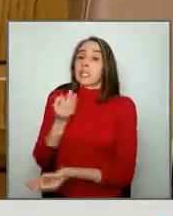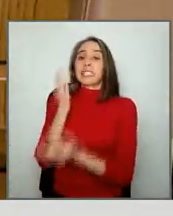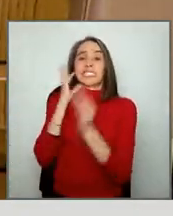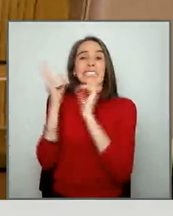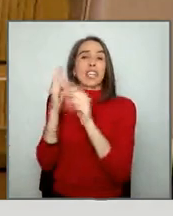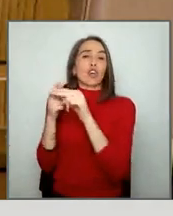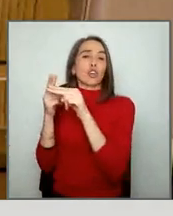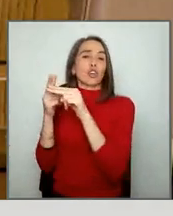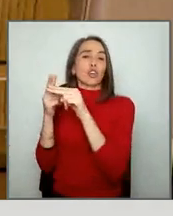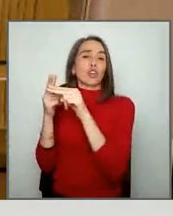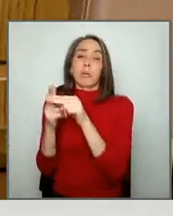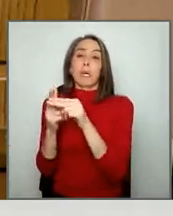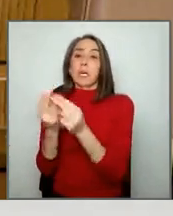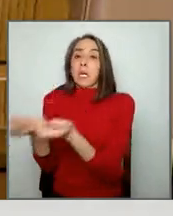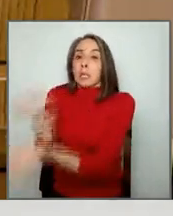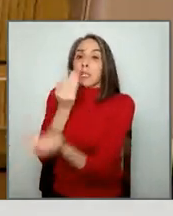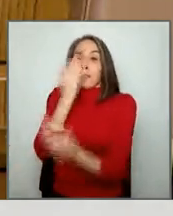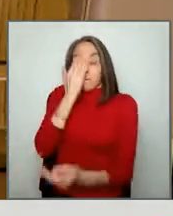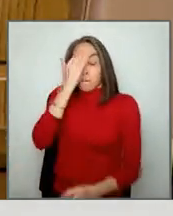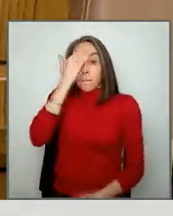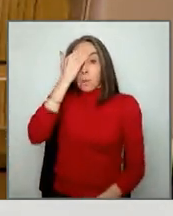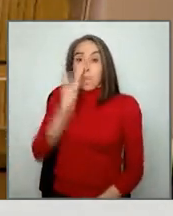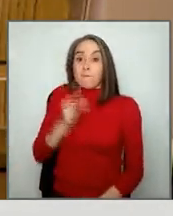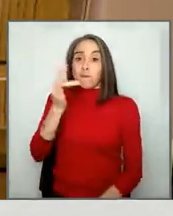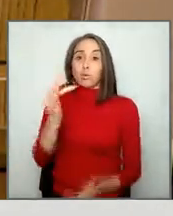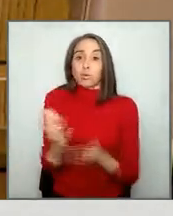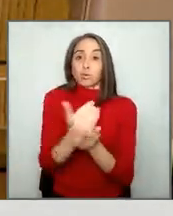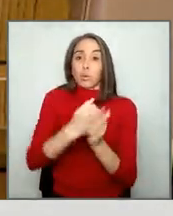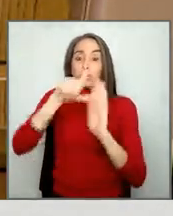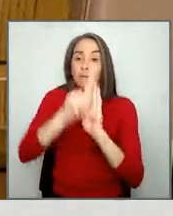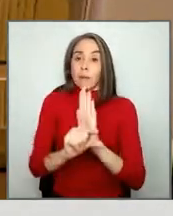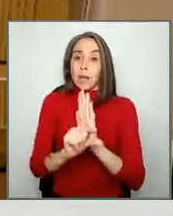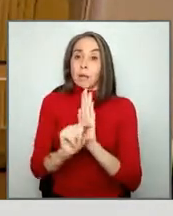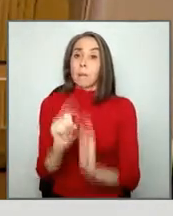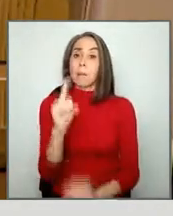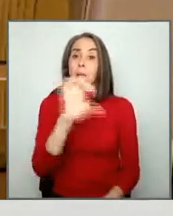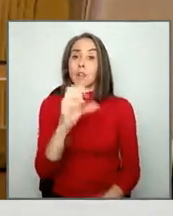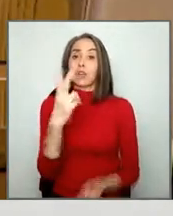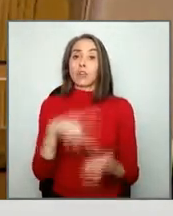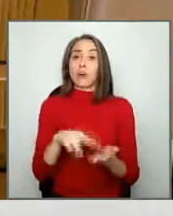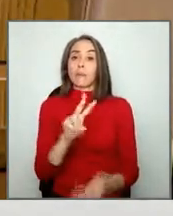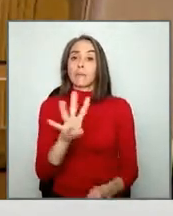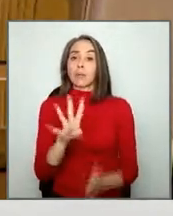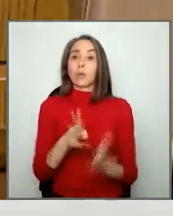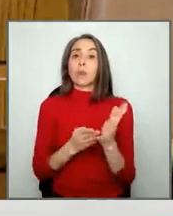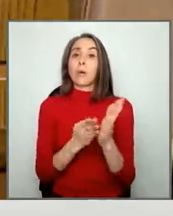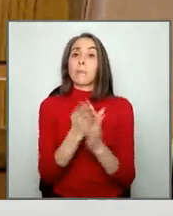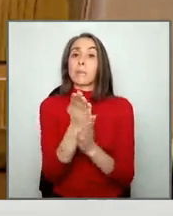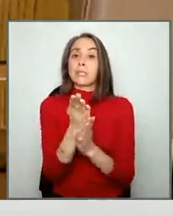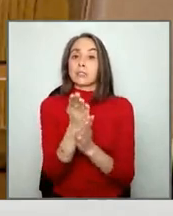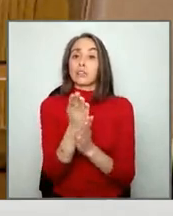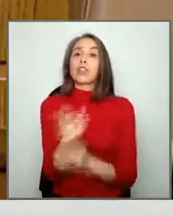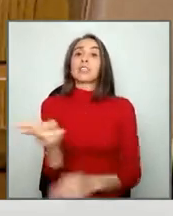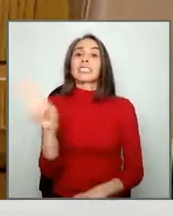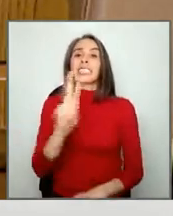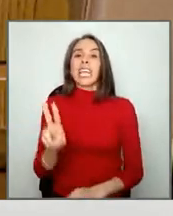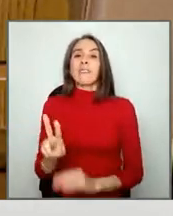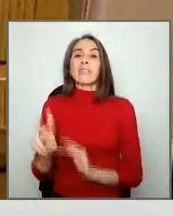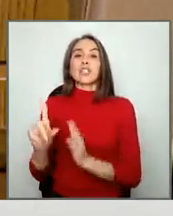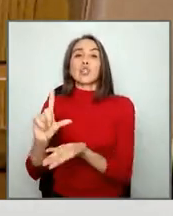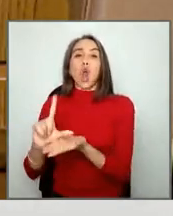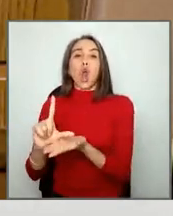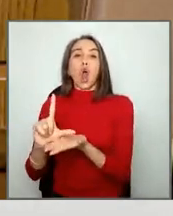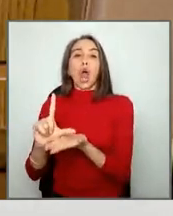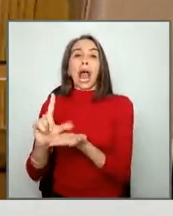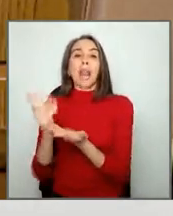de su remuneraciones en relación a la puesta en marcha desde el uno de enero del 2024 del servicio local de aysén Sin lugar a